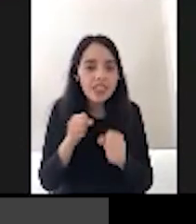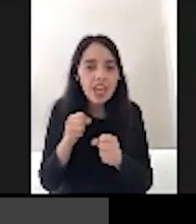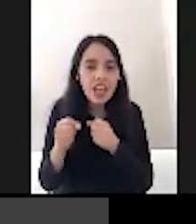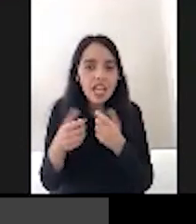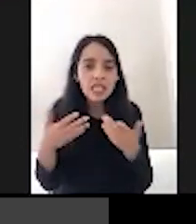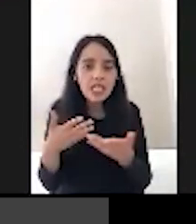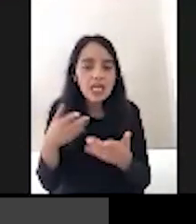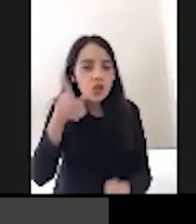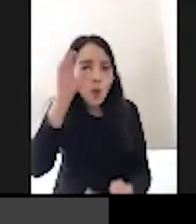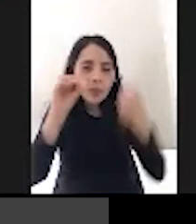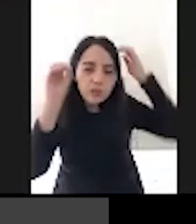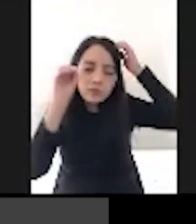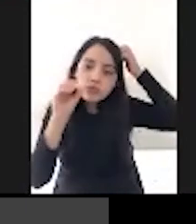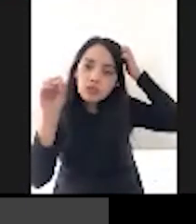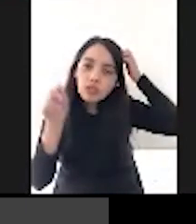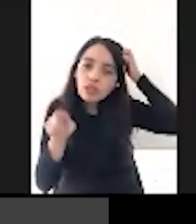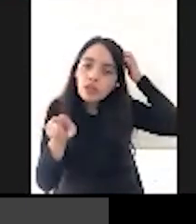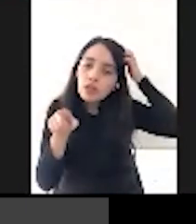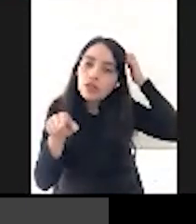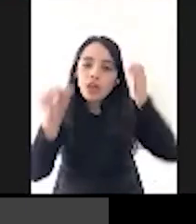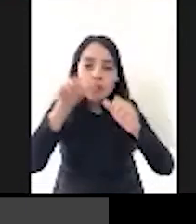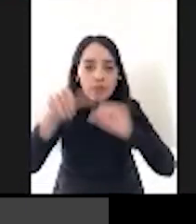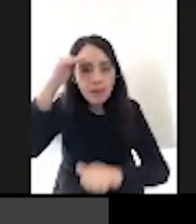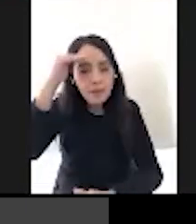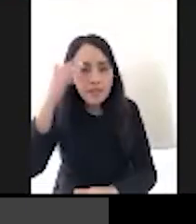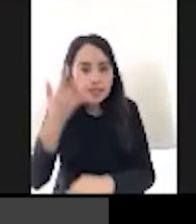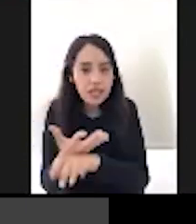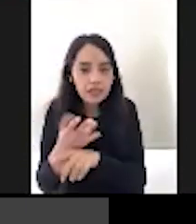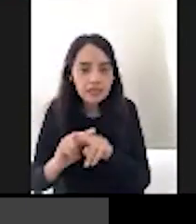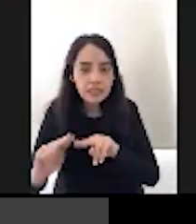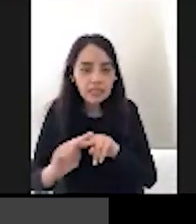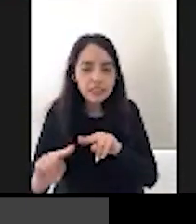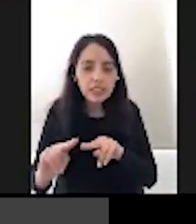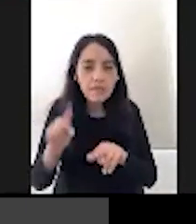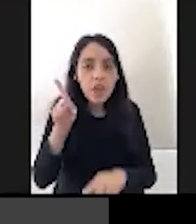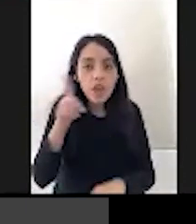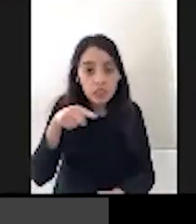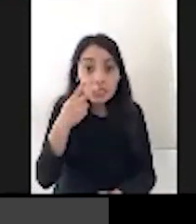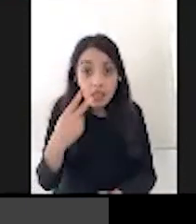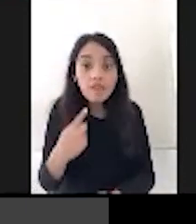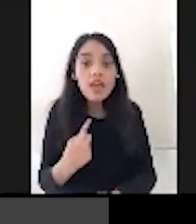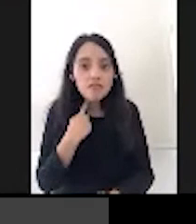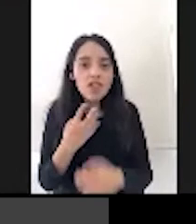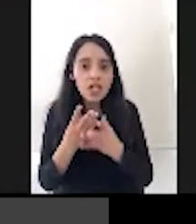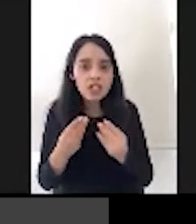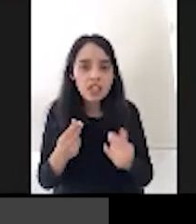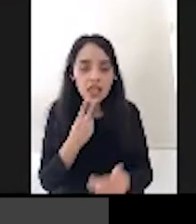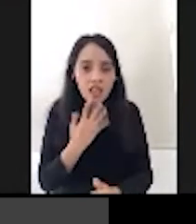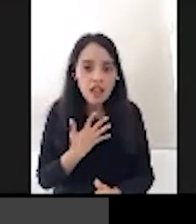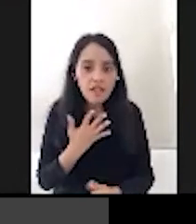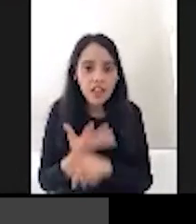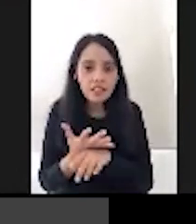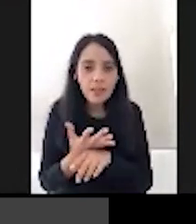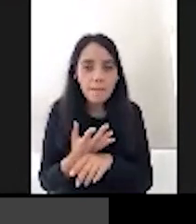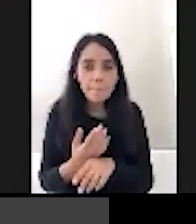pensaban las personas de los experimentos que estábamos haciendo, y en general se ven impactos en la calidad de vida. Y yo creo que una invitación hacia